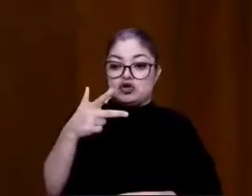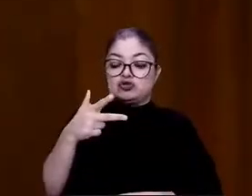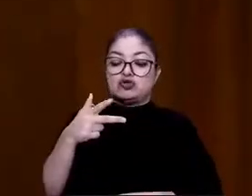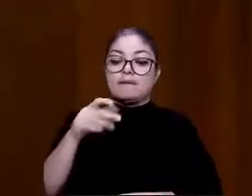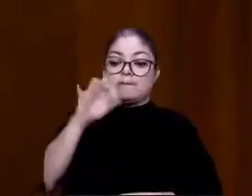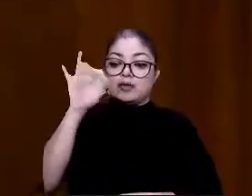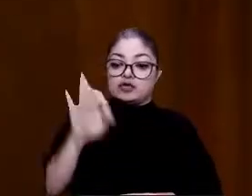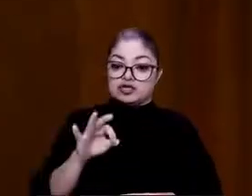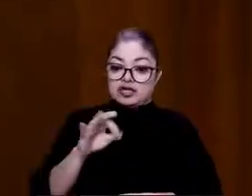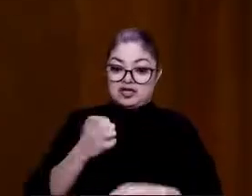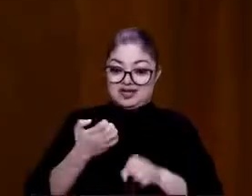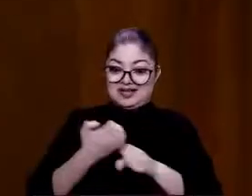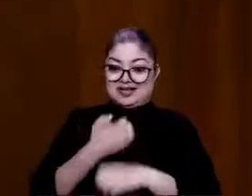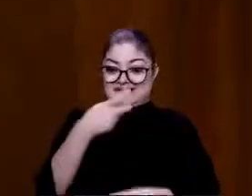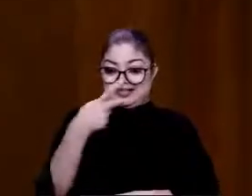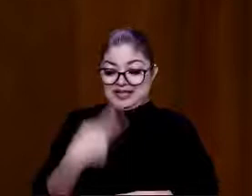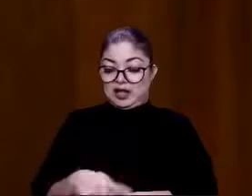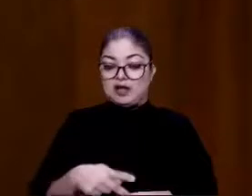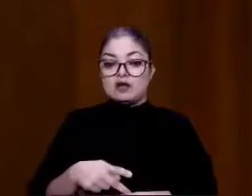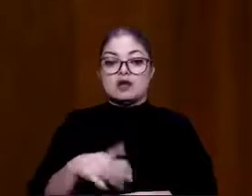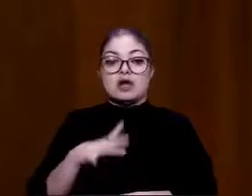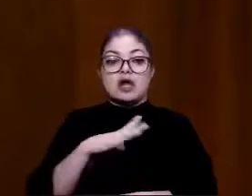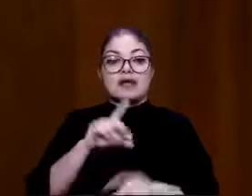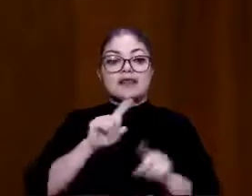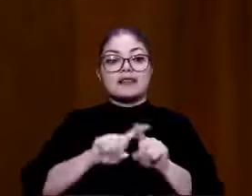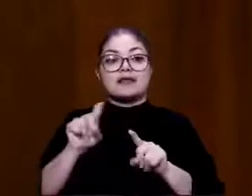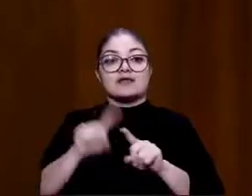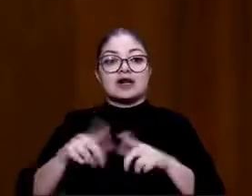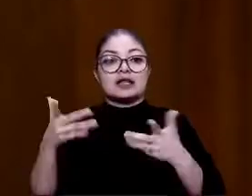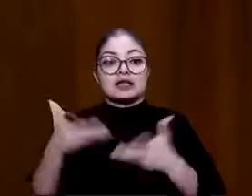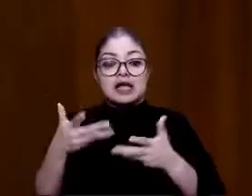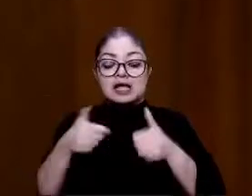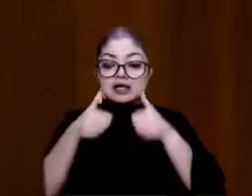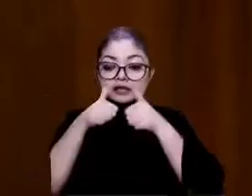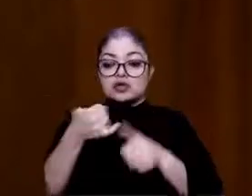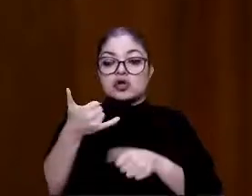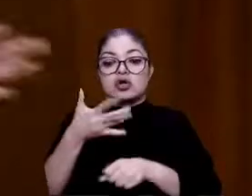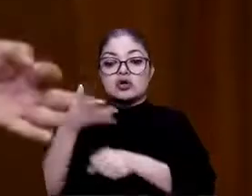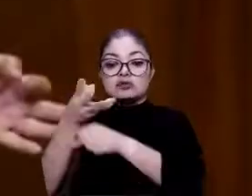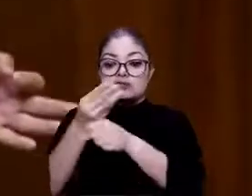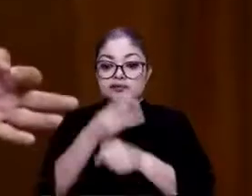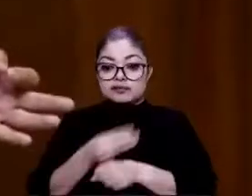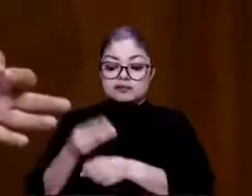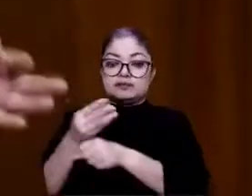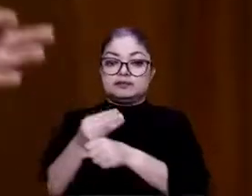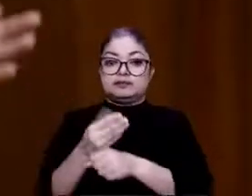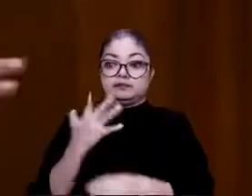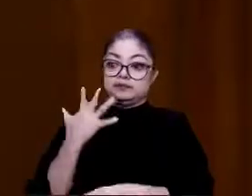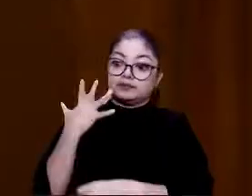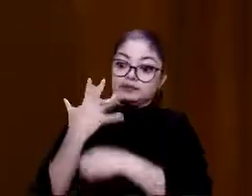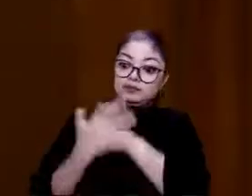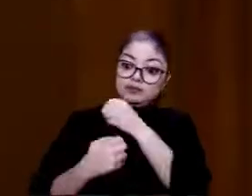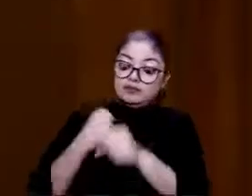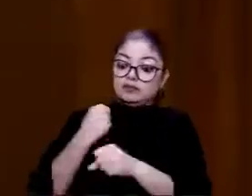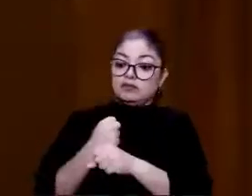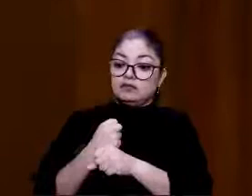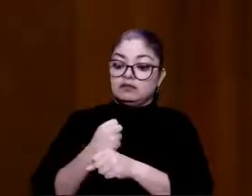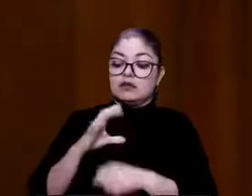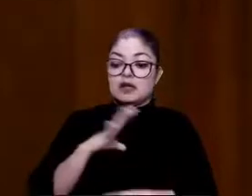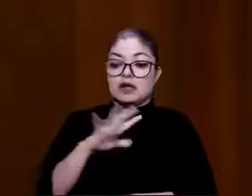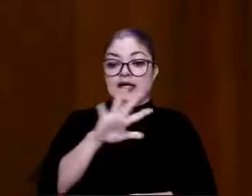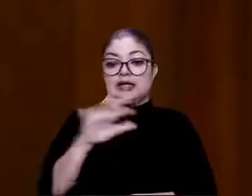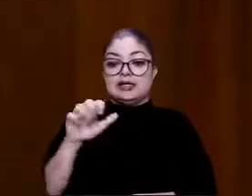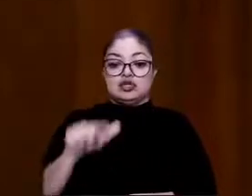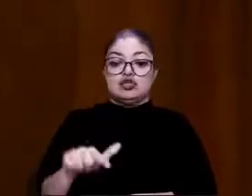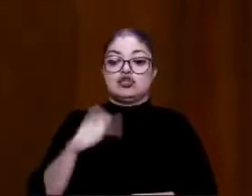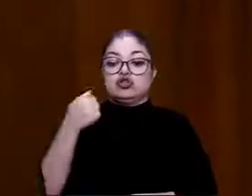carretera estatal, se realizan diversas acciones de atención y mantenimiento. En cinco años se han ejecutado 512 obras